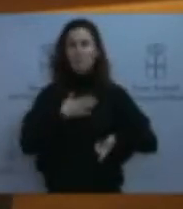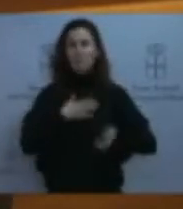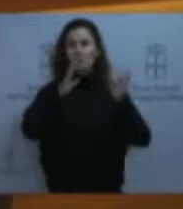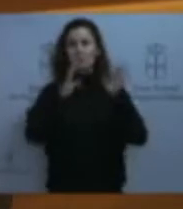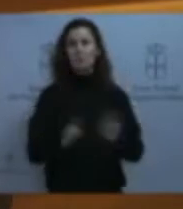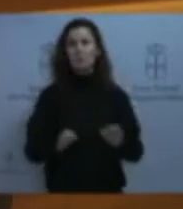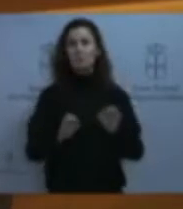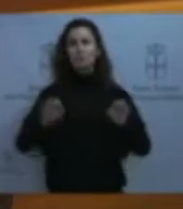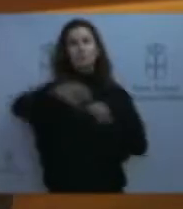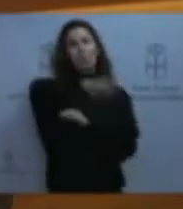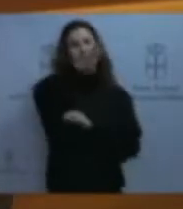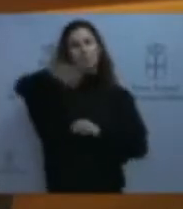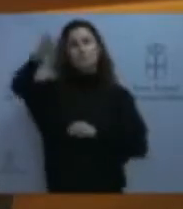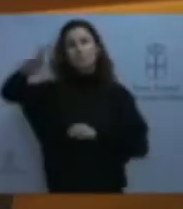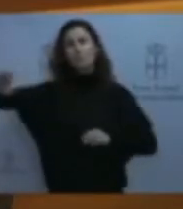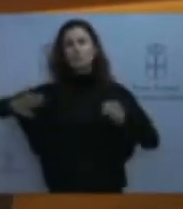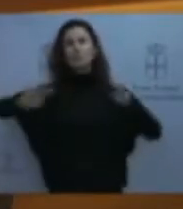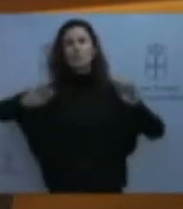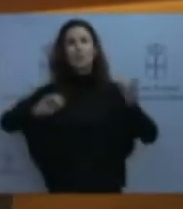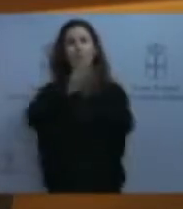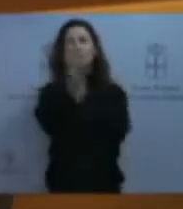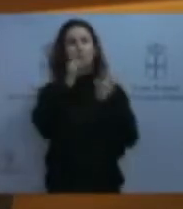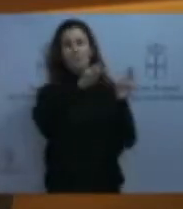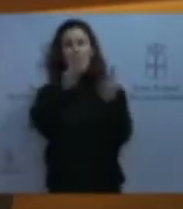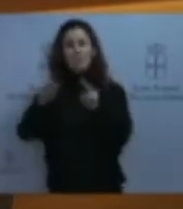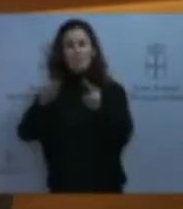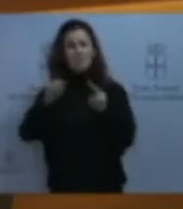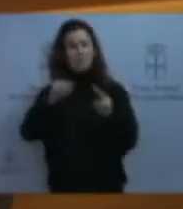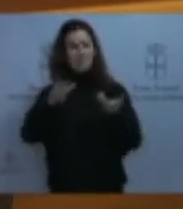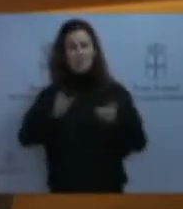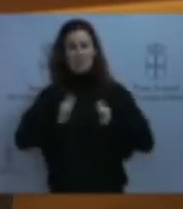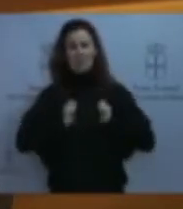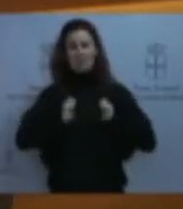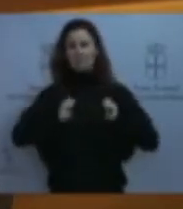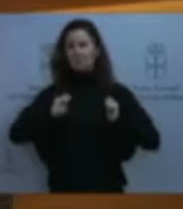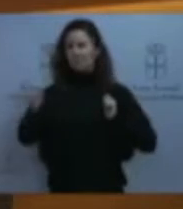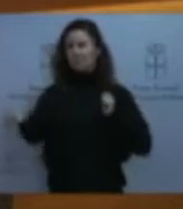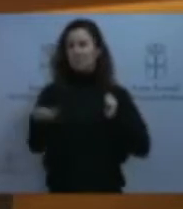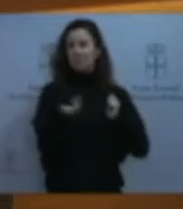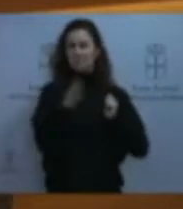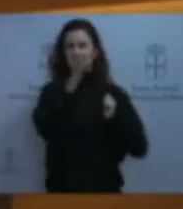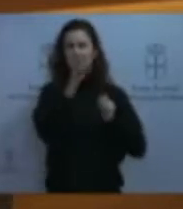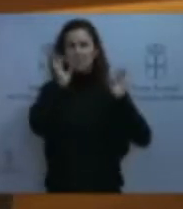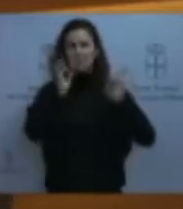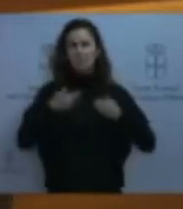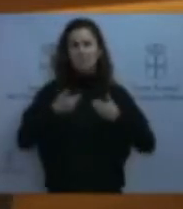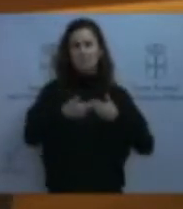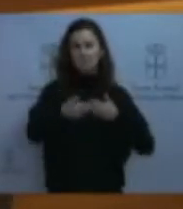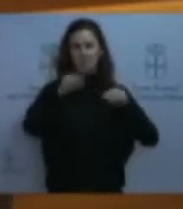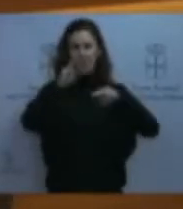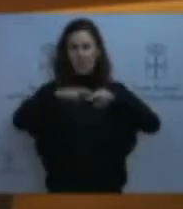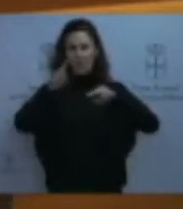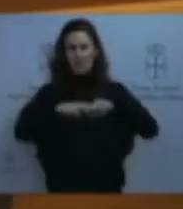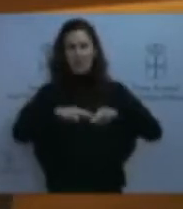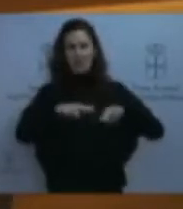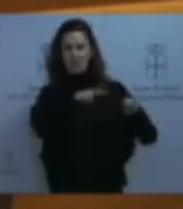de estos montes quemados, nos indigna ver reducir a cenizas nuestras tierras y con ellas nuestro futuro, nuestro trabajo, como ocurrió en los